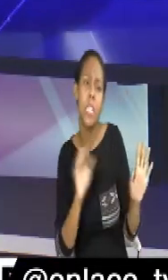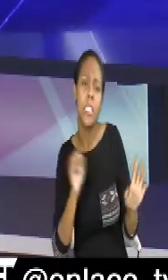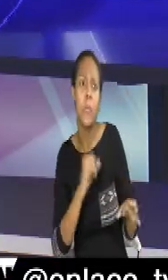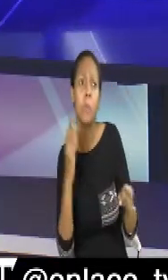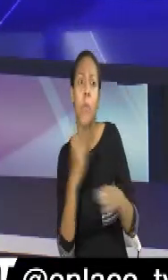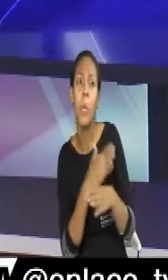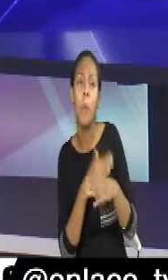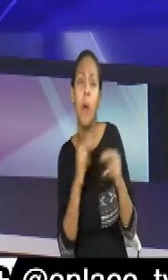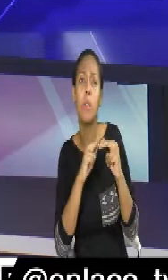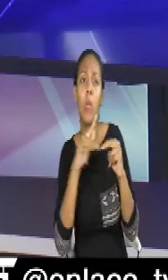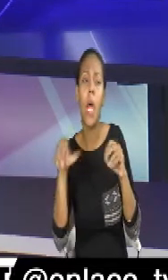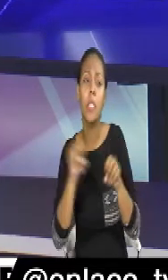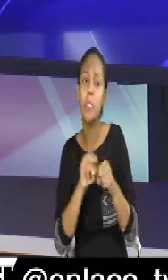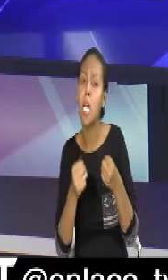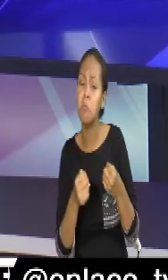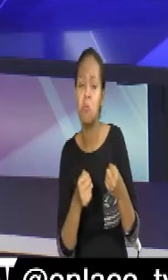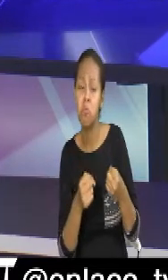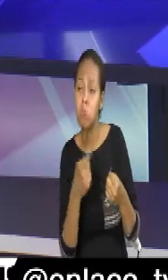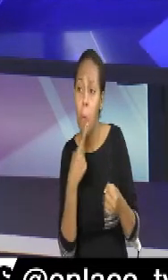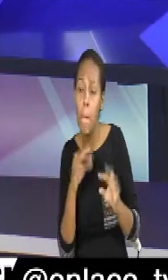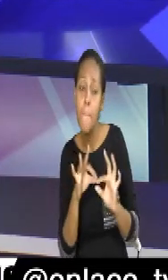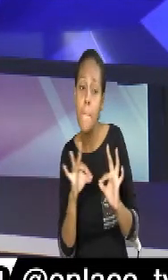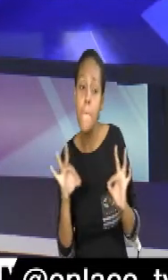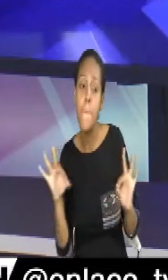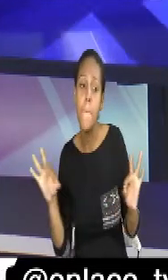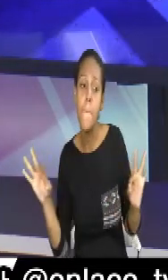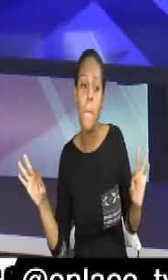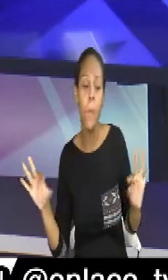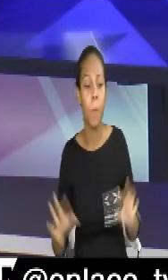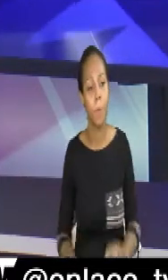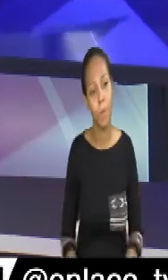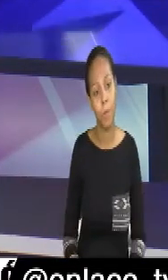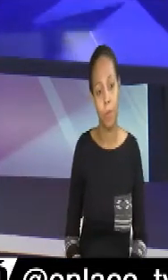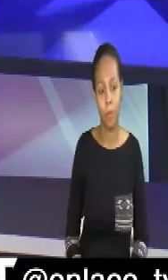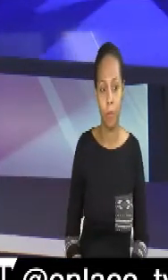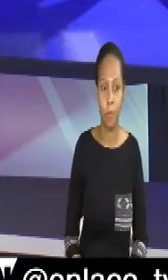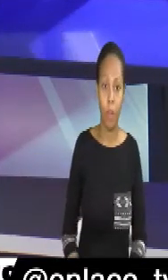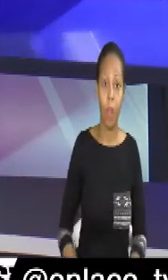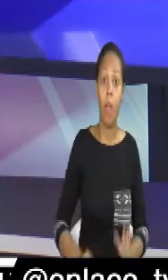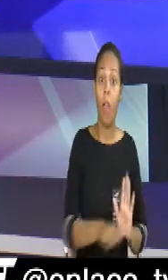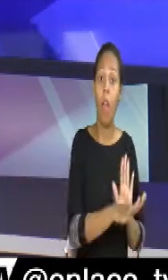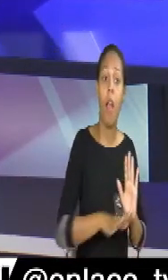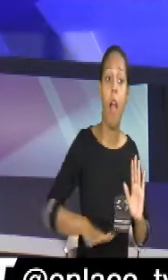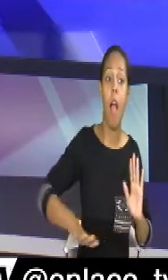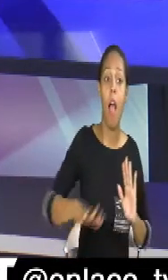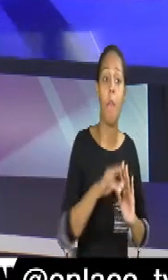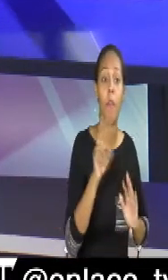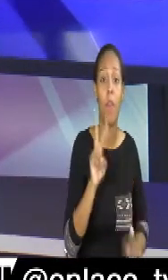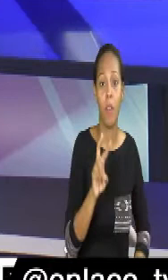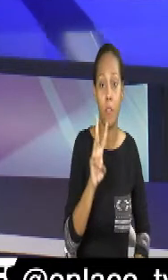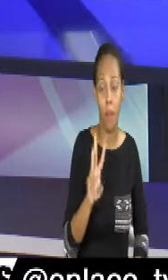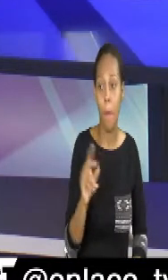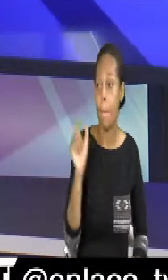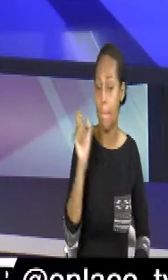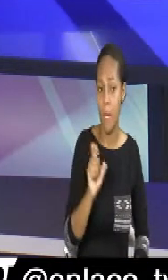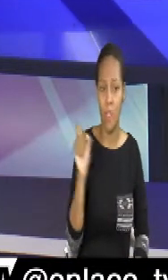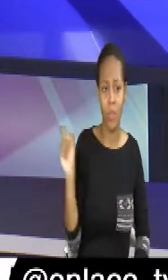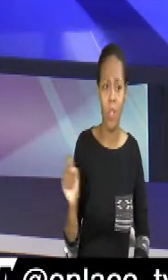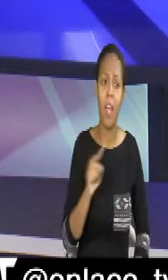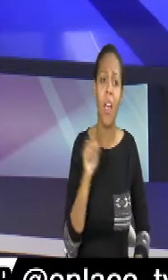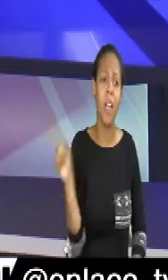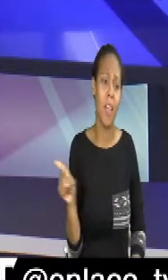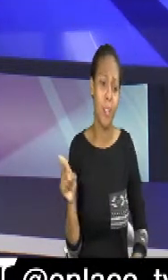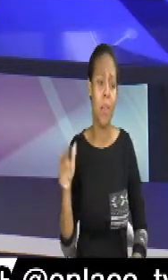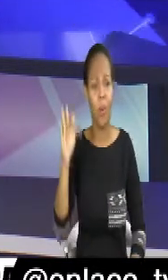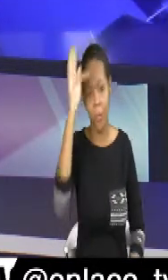Dos de los cinco heridos del trágico accidente que se registró en inmediaciones del campo 23 el día de ayer se encuentran en la clínica Magdalena en estado crítico. Una